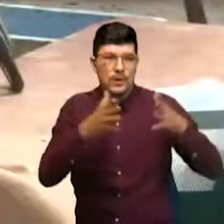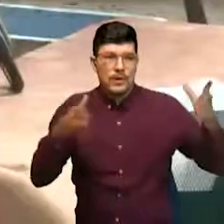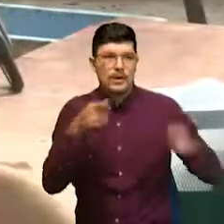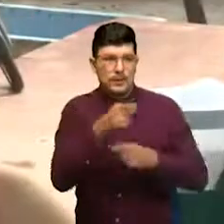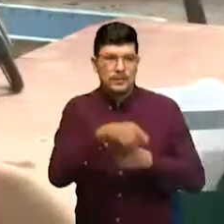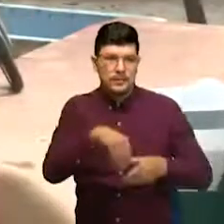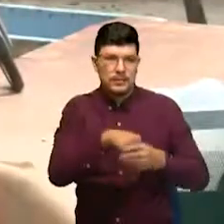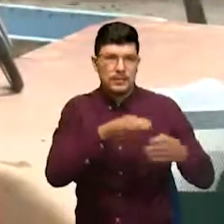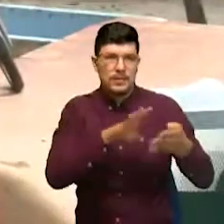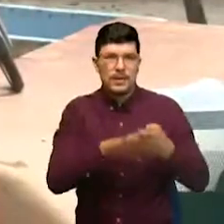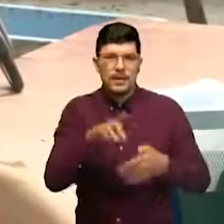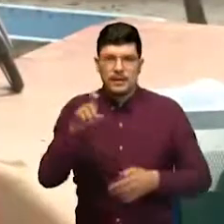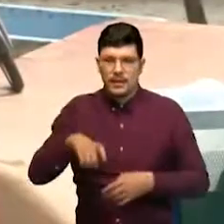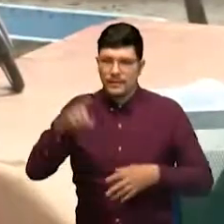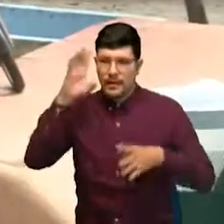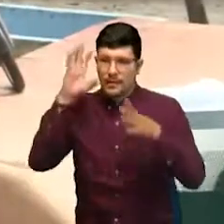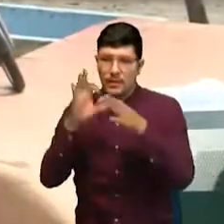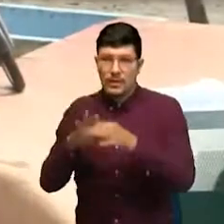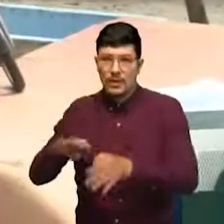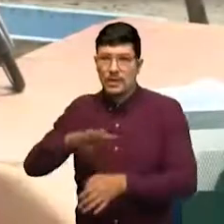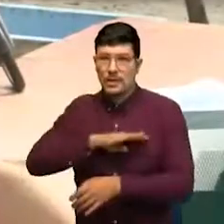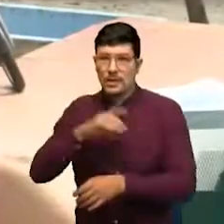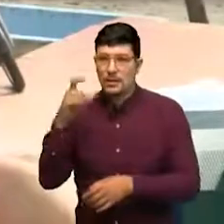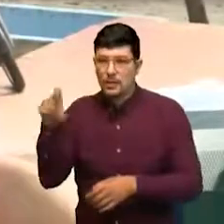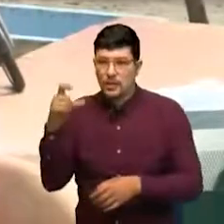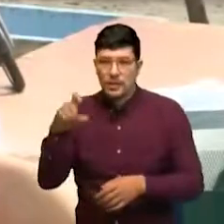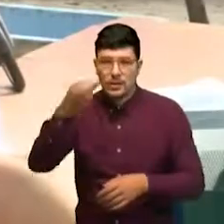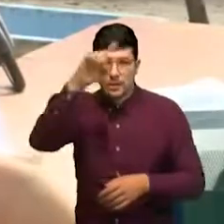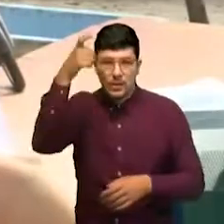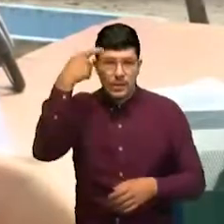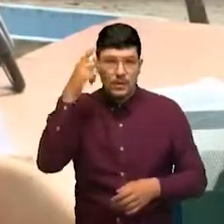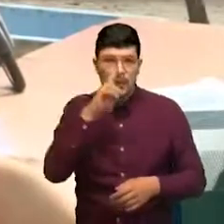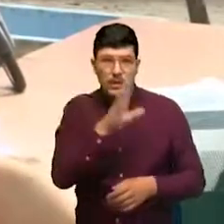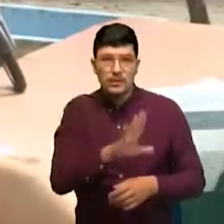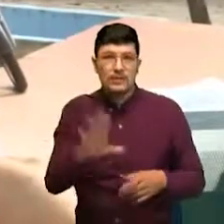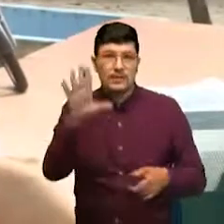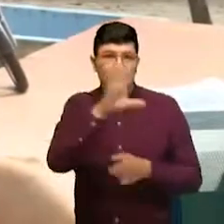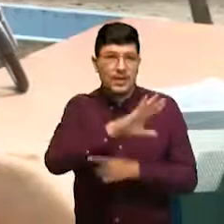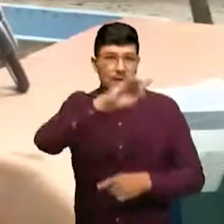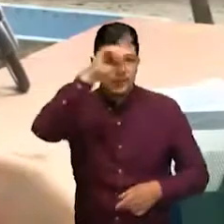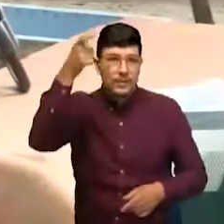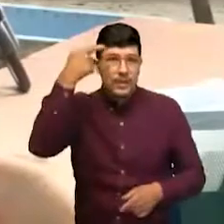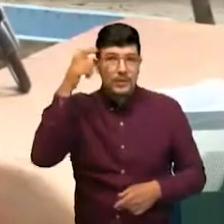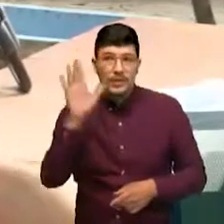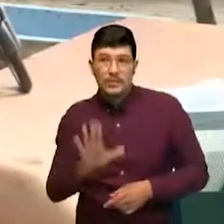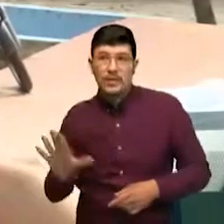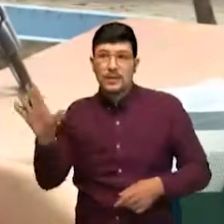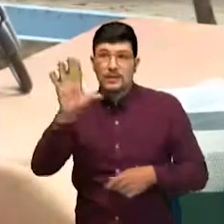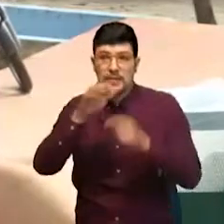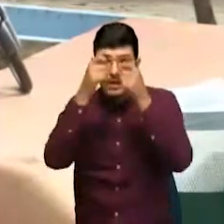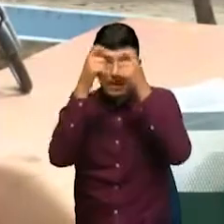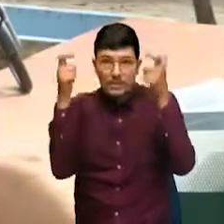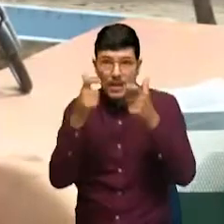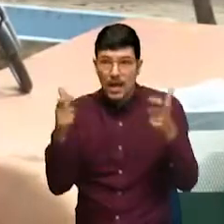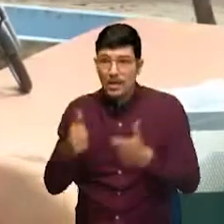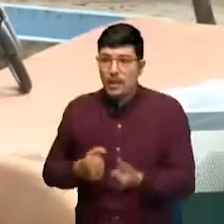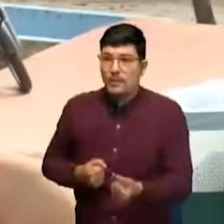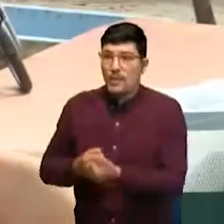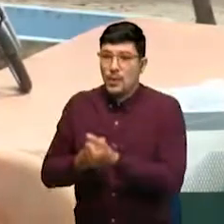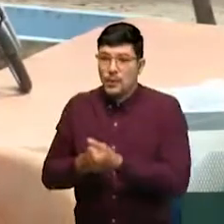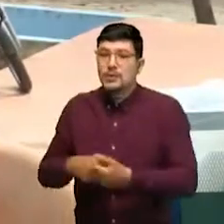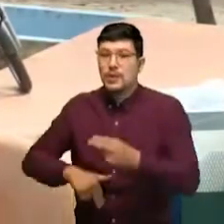norte de santander de la alcaldía de san josé de cúcuta el gobierno nacional es el estado para que nos ayude a construir una